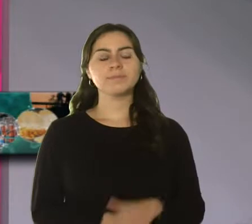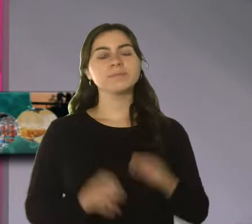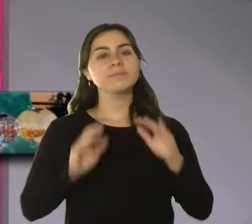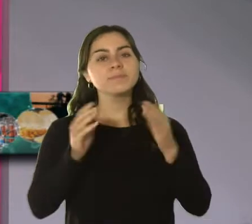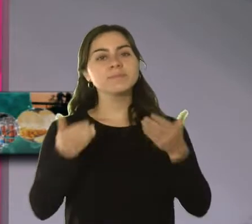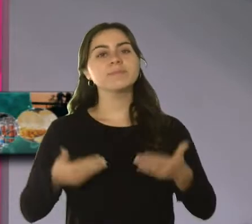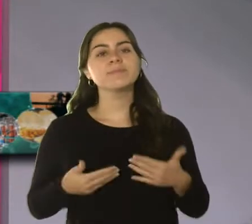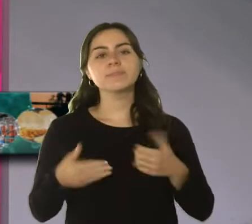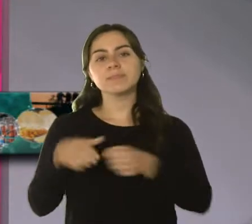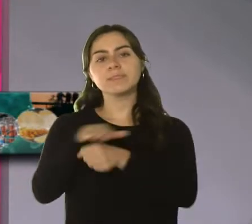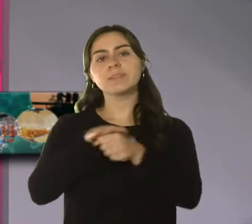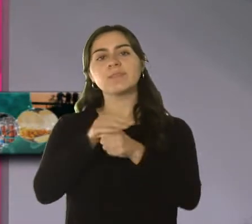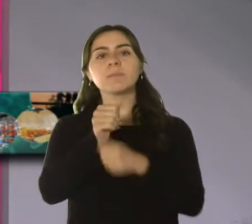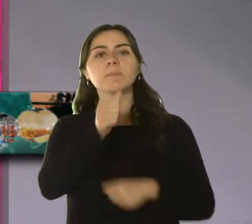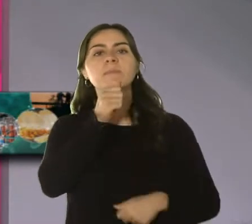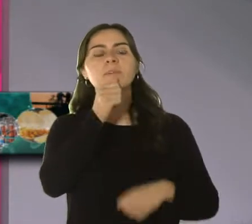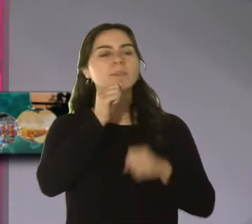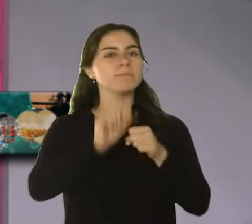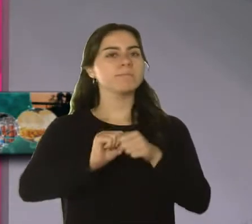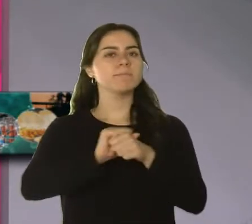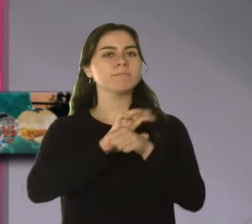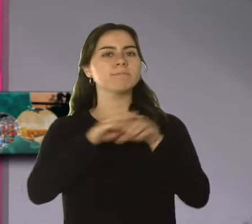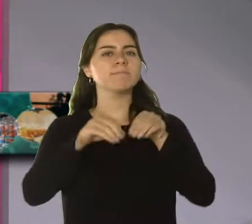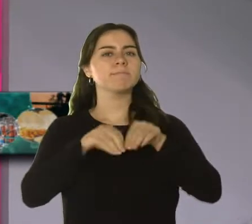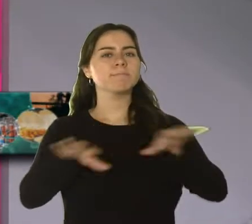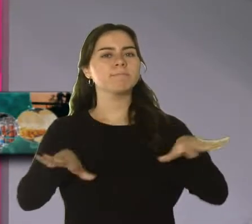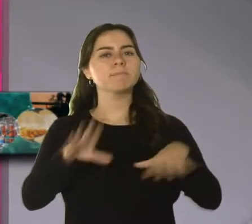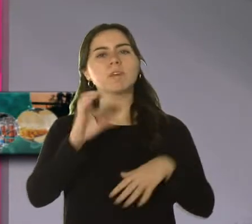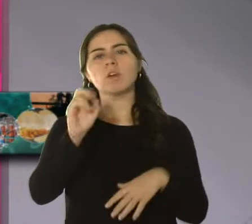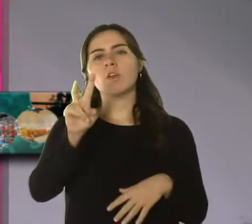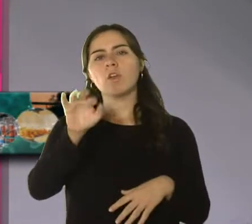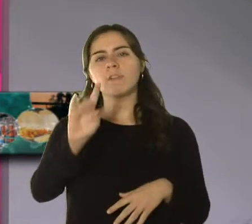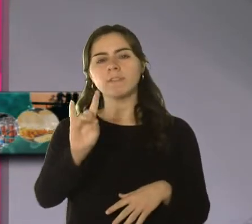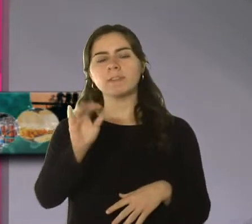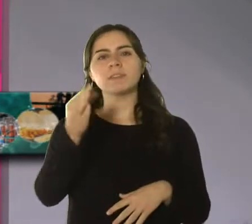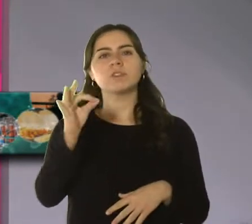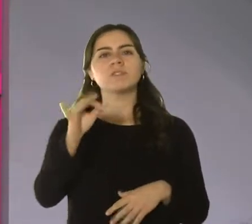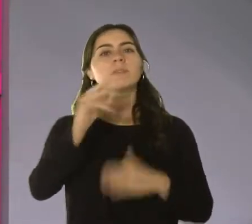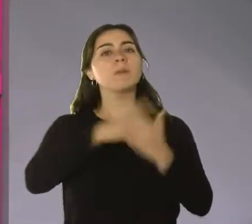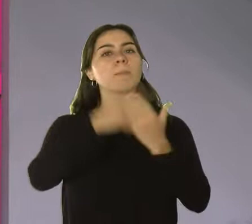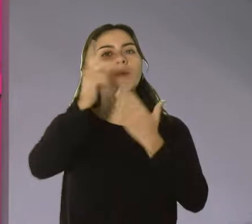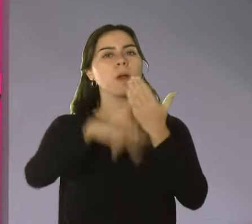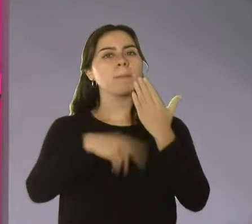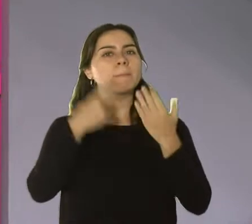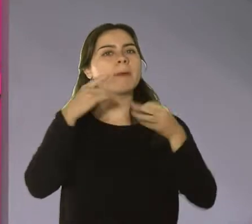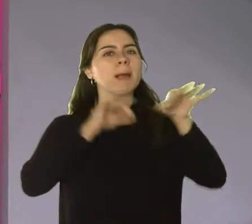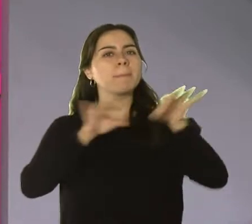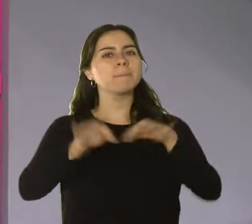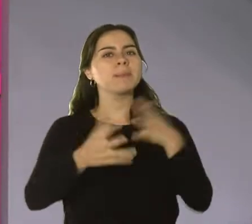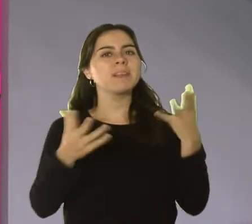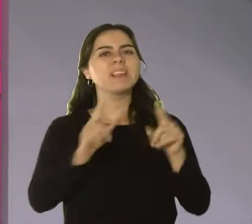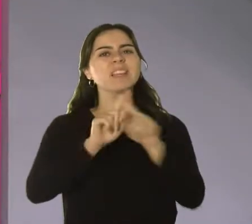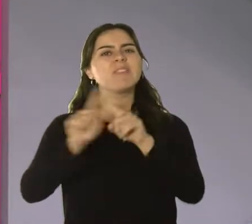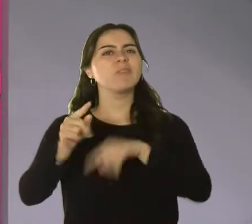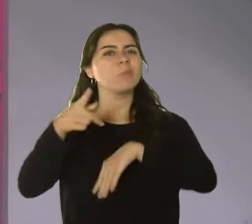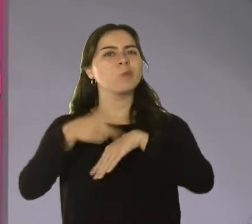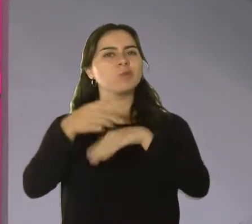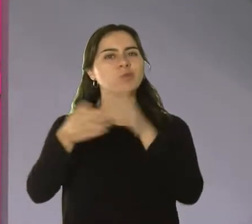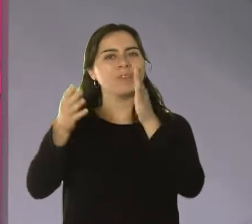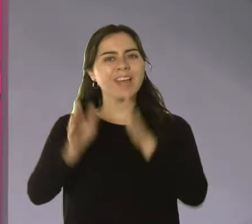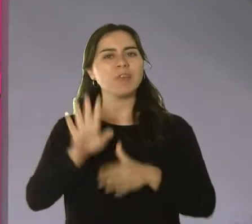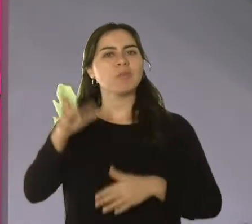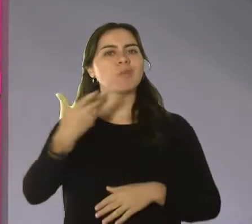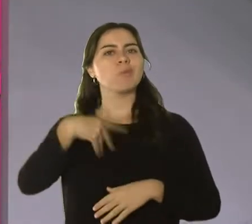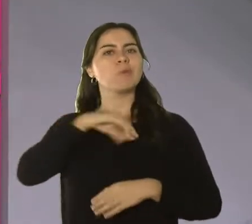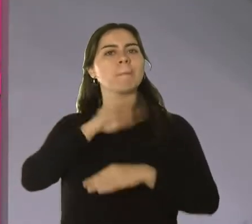Bienvenidos al sector privado COVID-19, programa en donde damos a conocer qué es lo que están haciendo los diferentes comerciantes aquí en Puerto Rico para echar